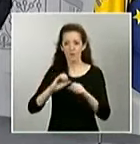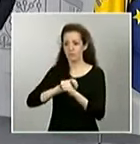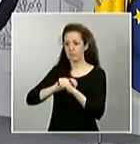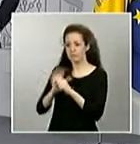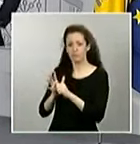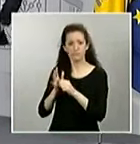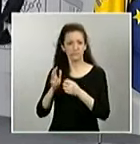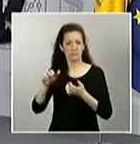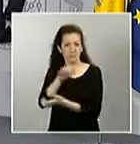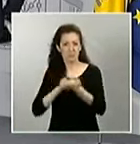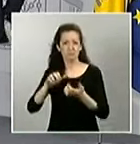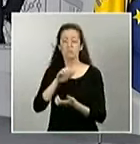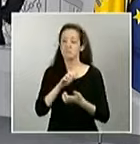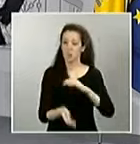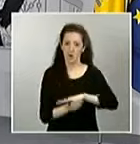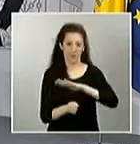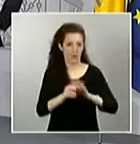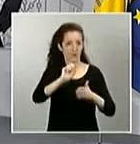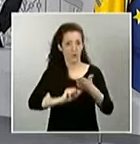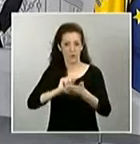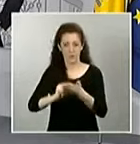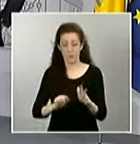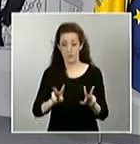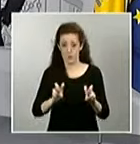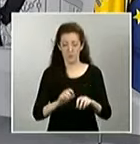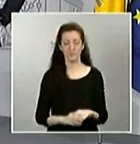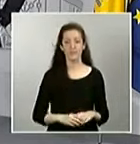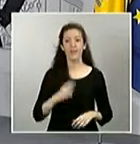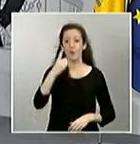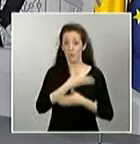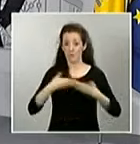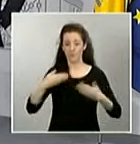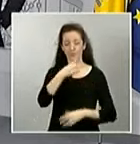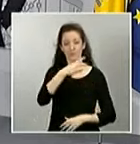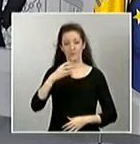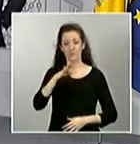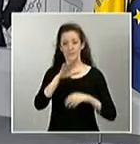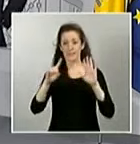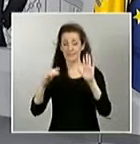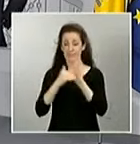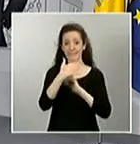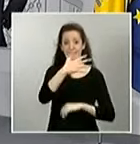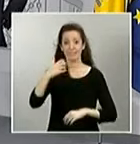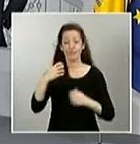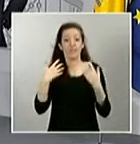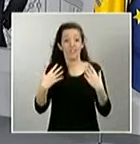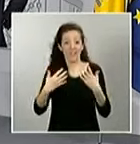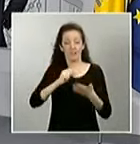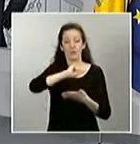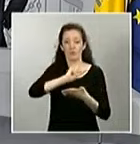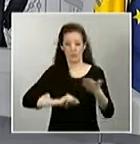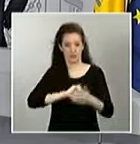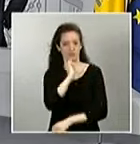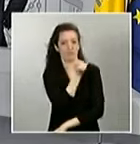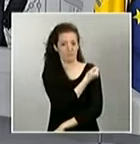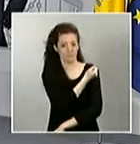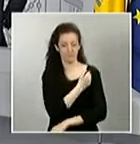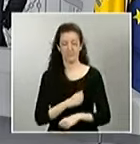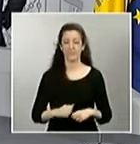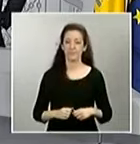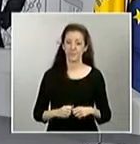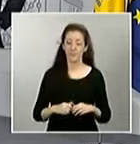Tenemos hasta un total de 1.256.510 contratos registrados. Y continuamos, si me permiten,